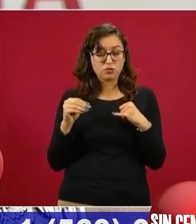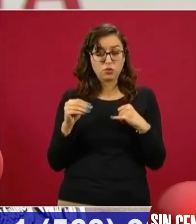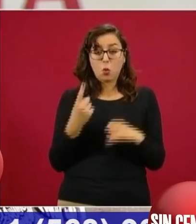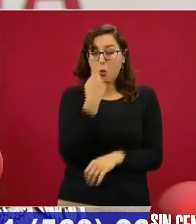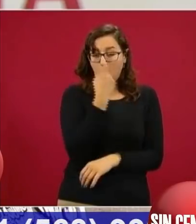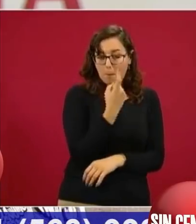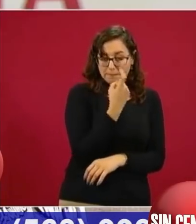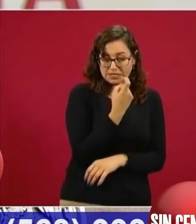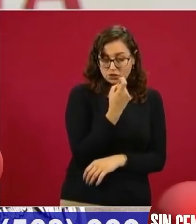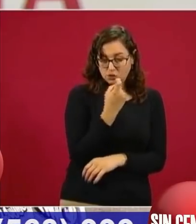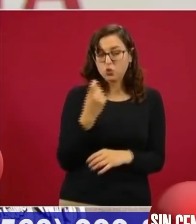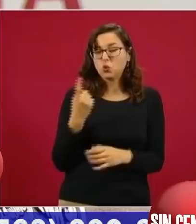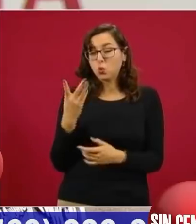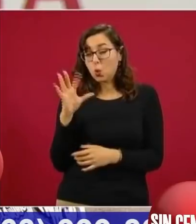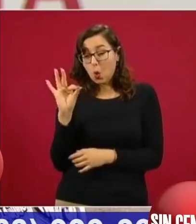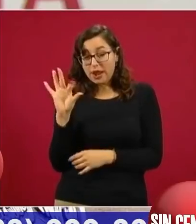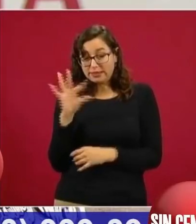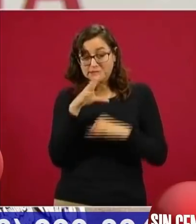el 40%,